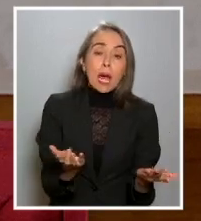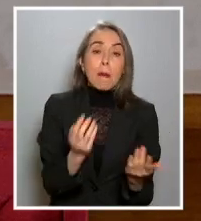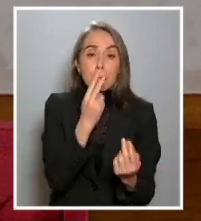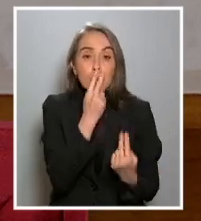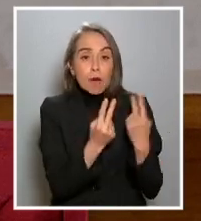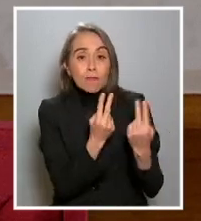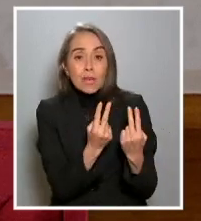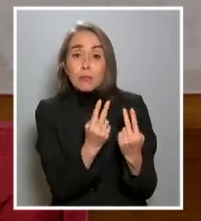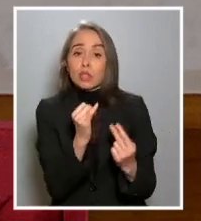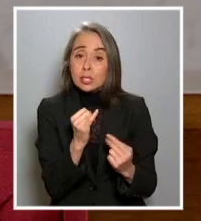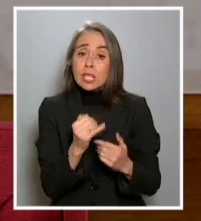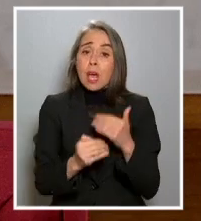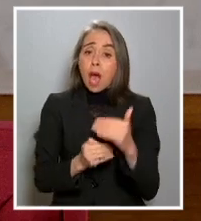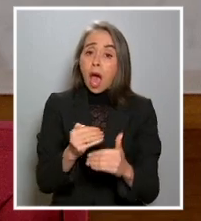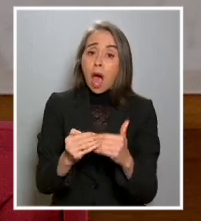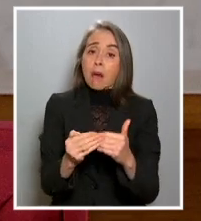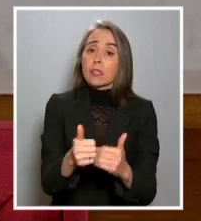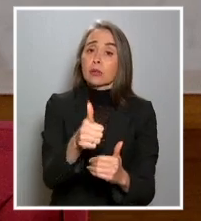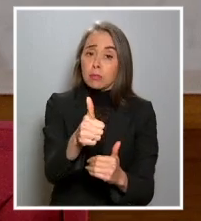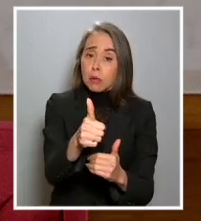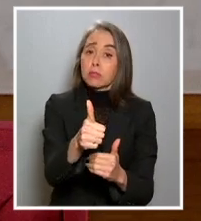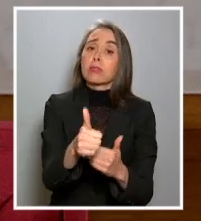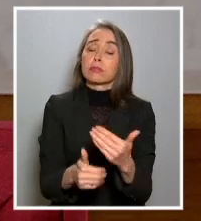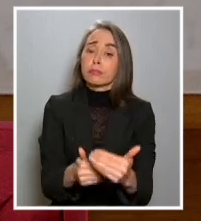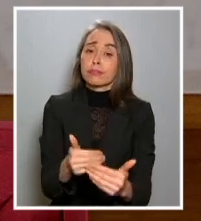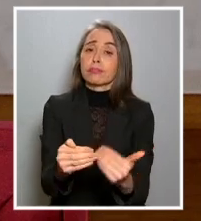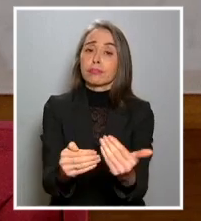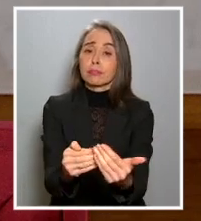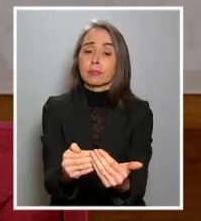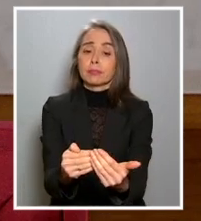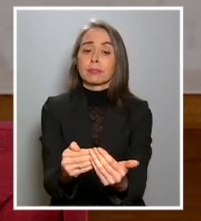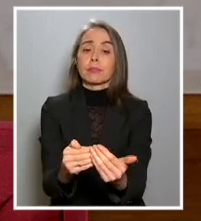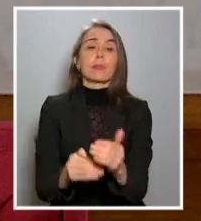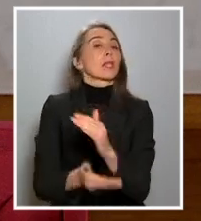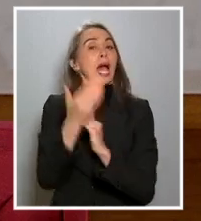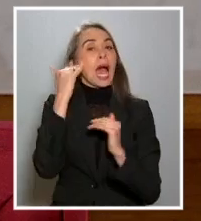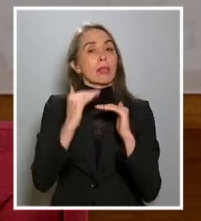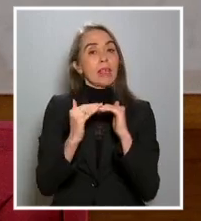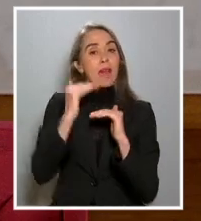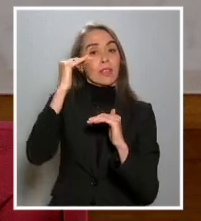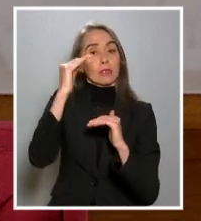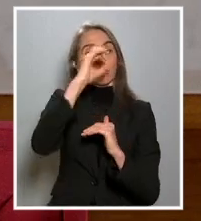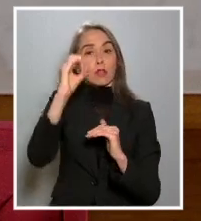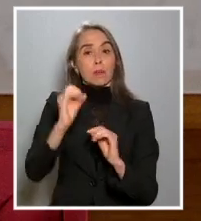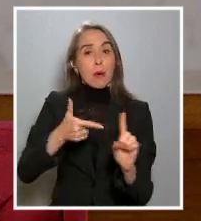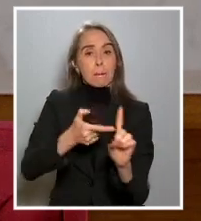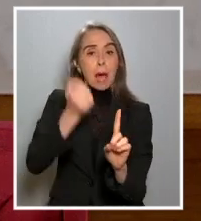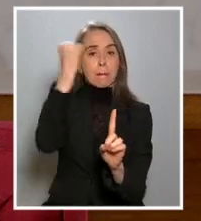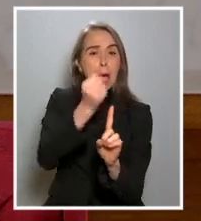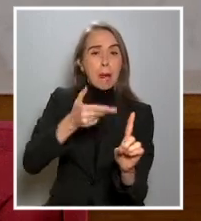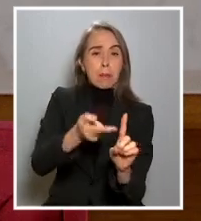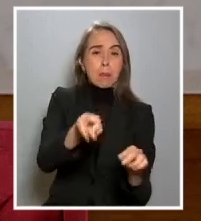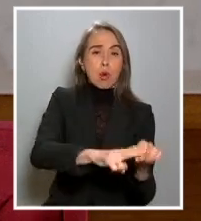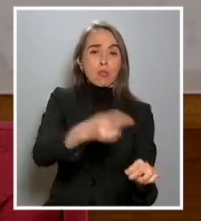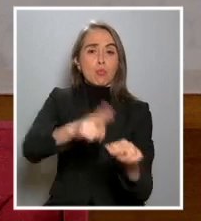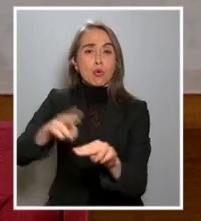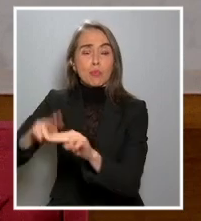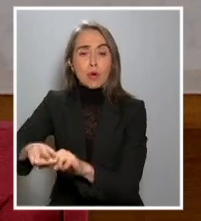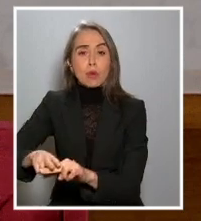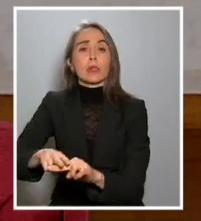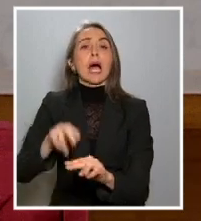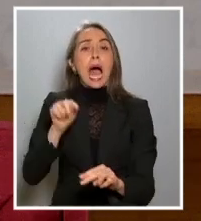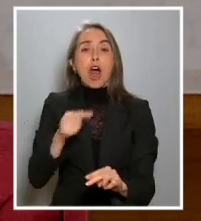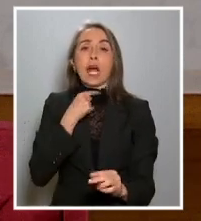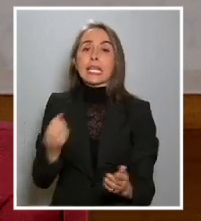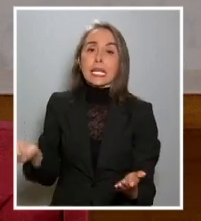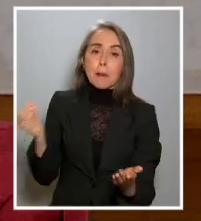que avanzamos por la senda correcta, ya que veremos la tendencia al alza de los homicidios. Y como explicaré más adelante, ahora vamos por